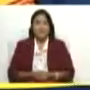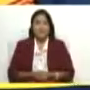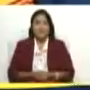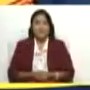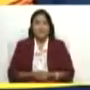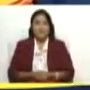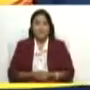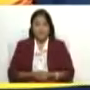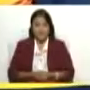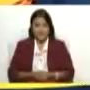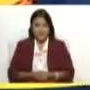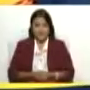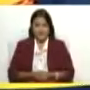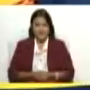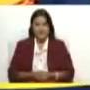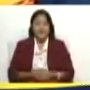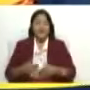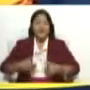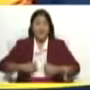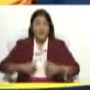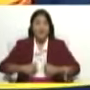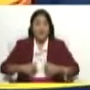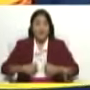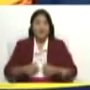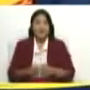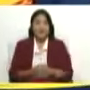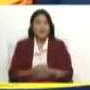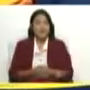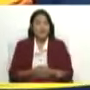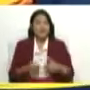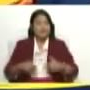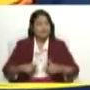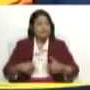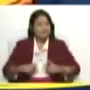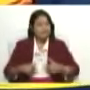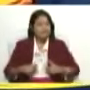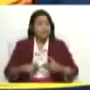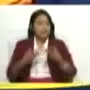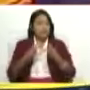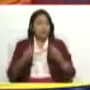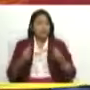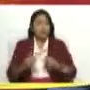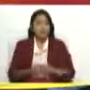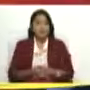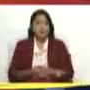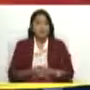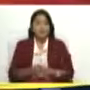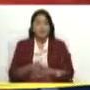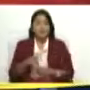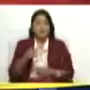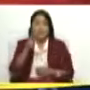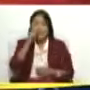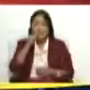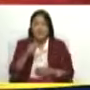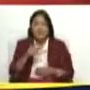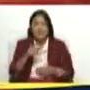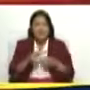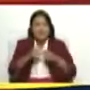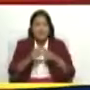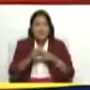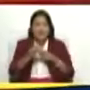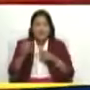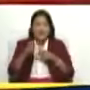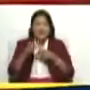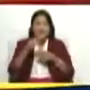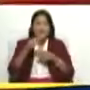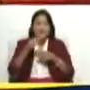cada medalla bregada peleada ese remate de maita allí